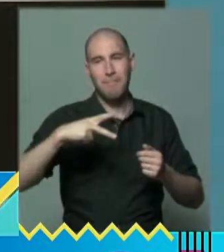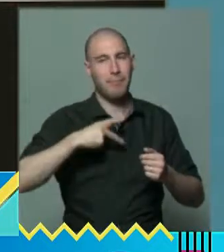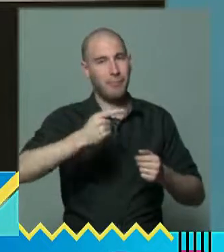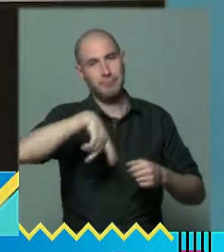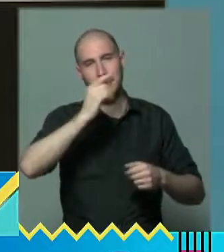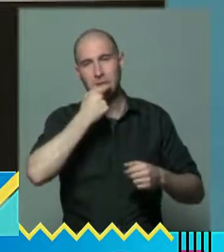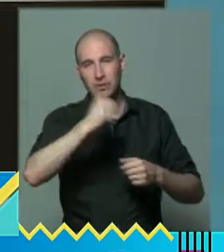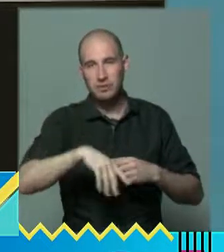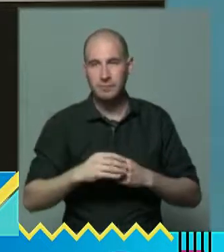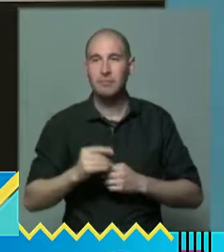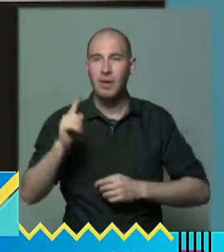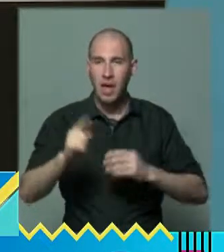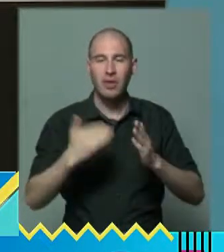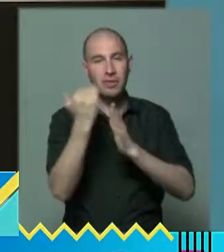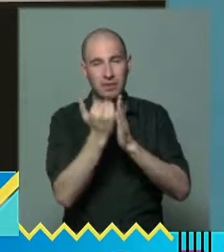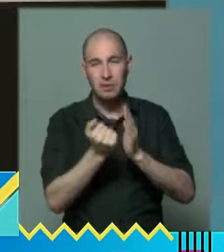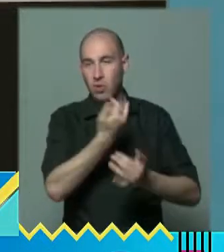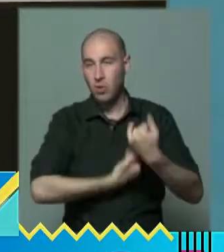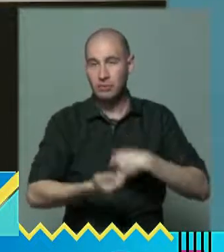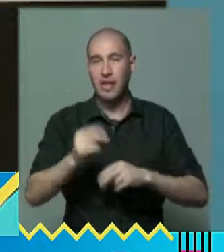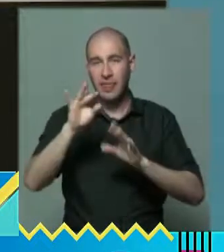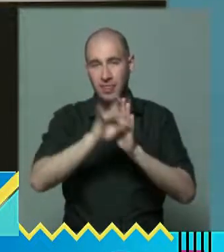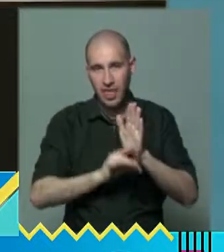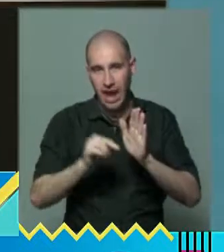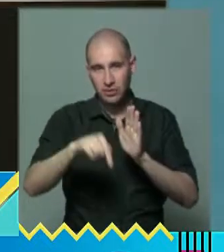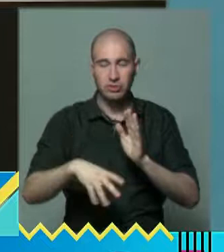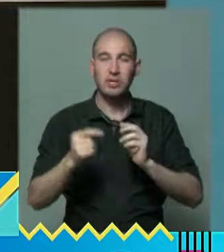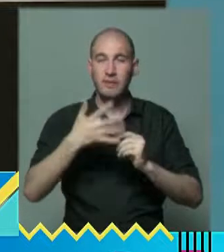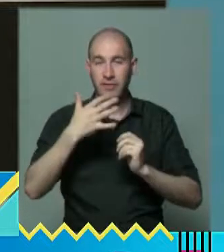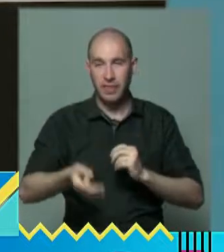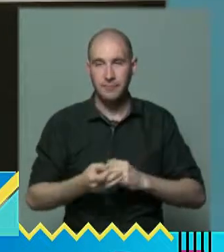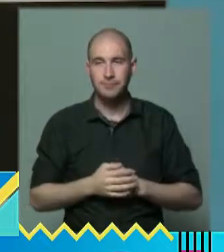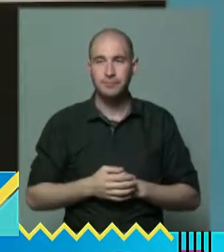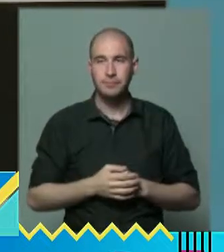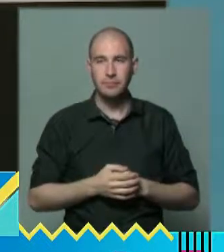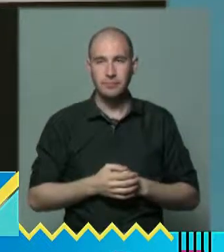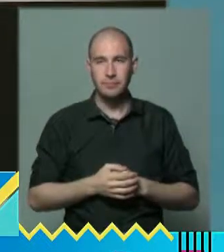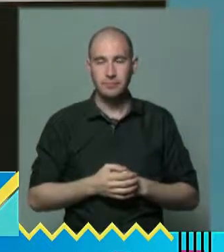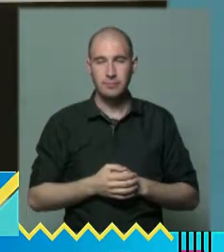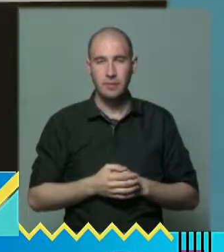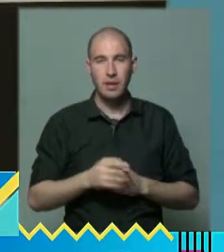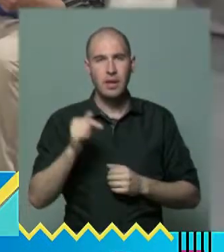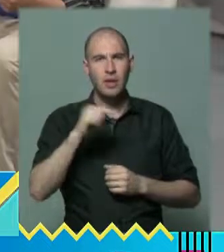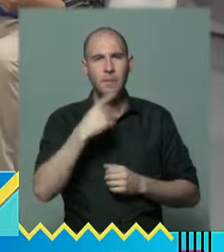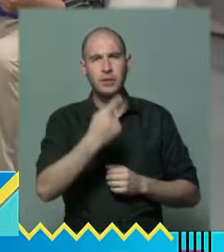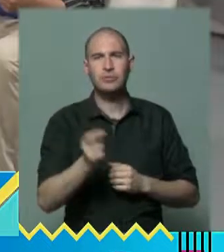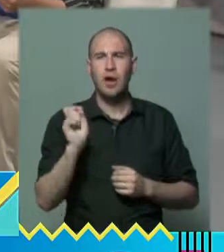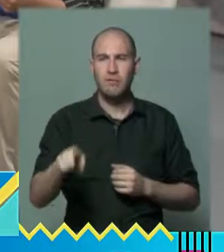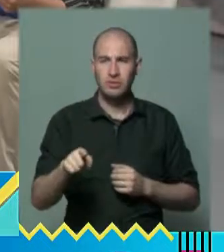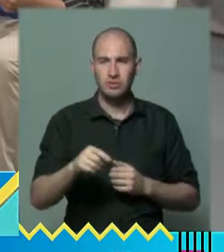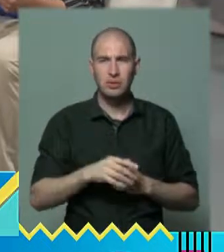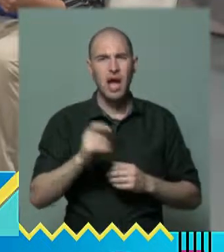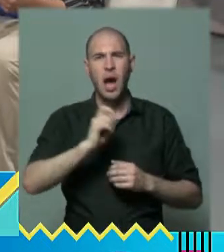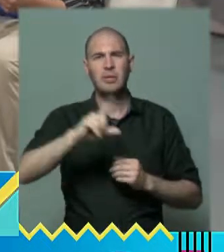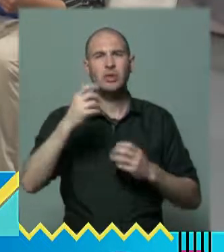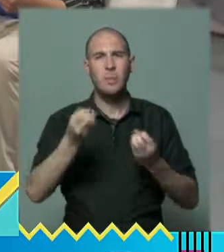ahí tener en cuenta ciertos detalles, como decías, los números y que tienen que ver con esta realidad. Ahora, Eduardo, para vos, ¿este aumento